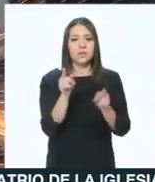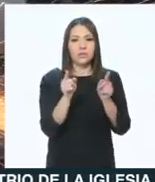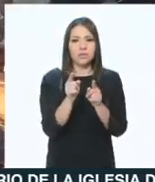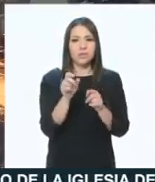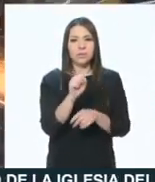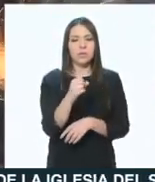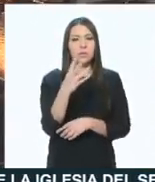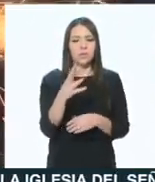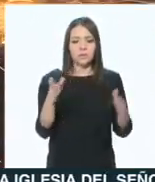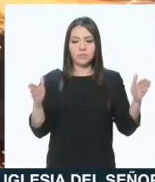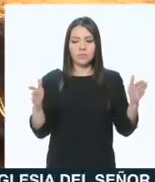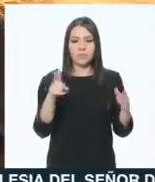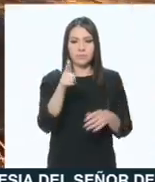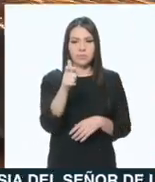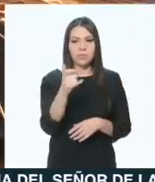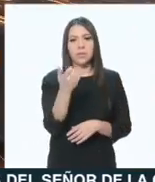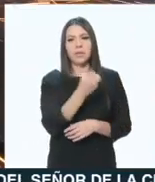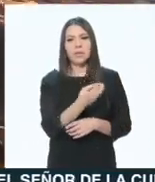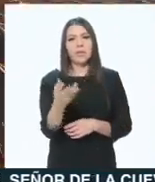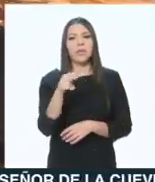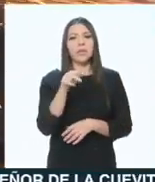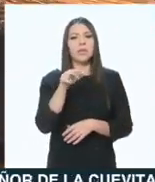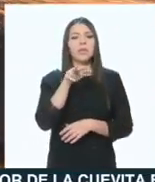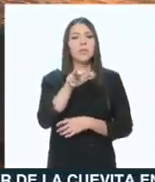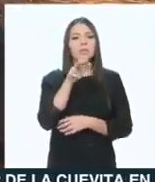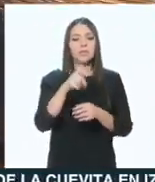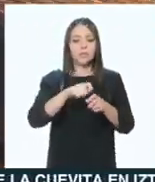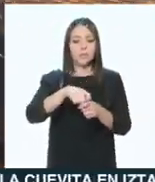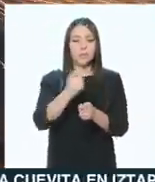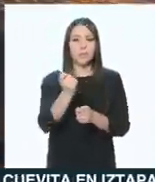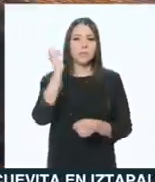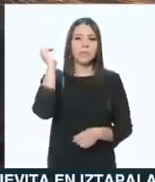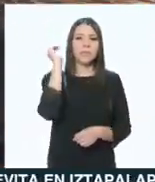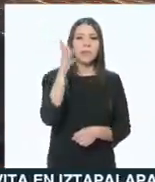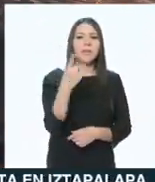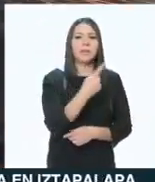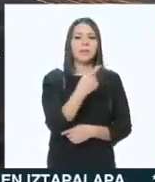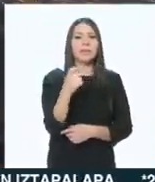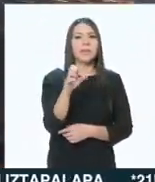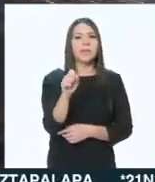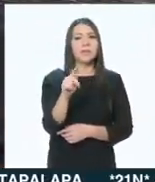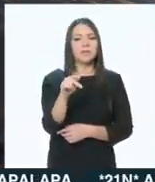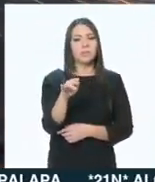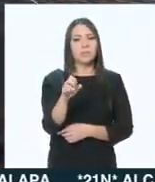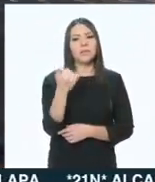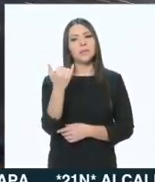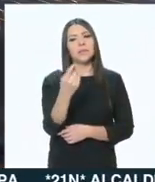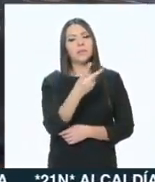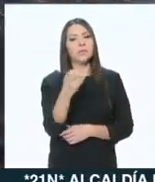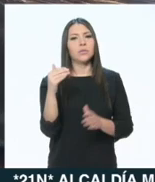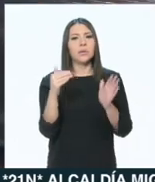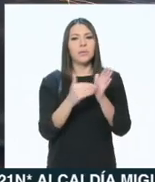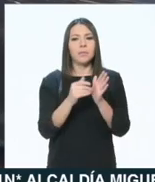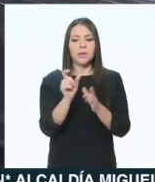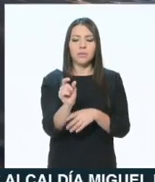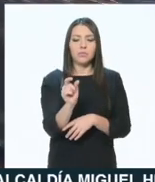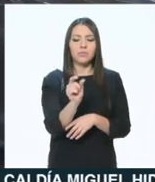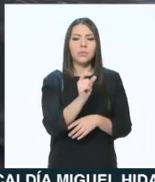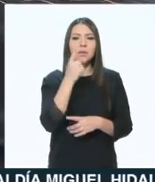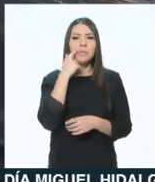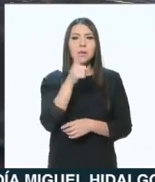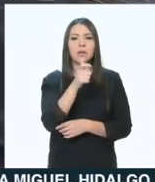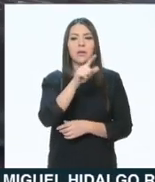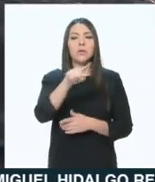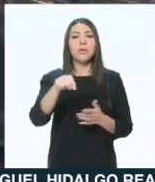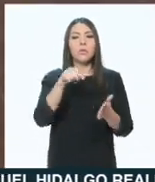largas, además de 18 granadas, 100 estopines y más de 220,000 cartuchos durante su estancia en la